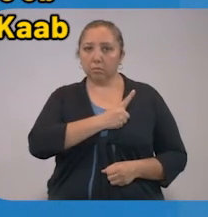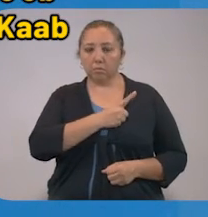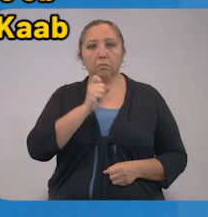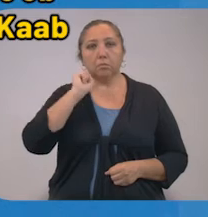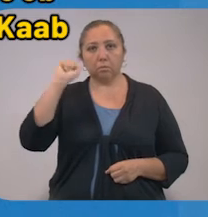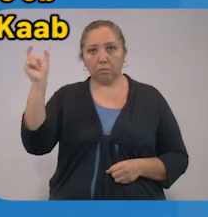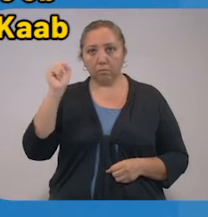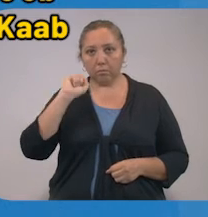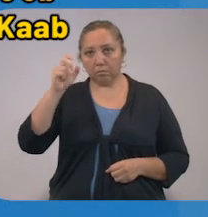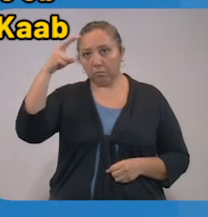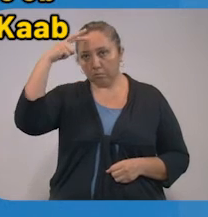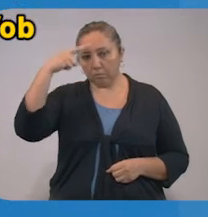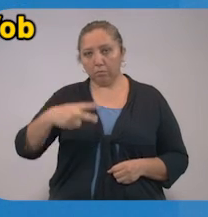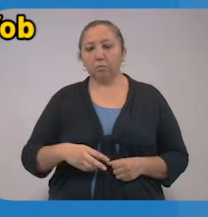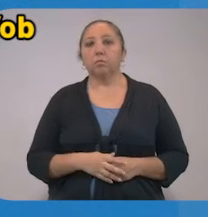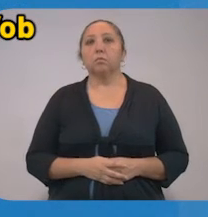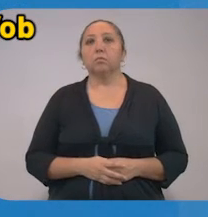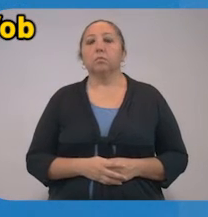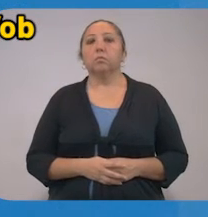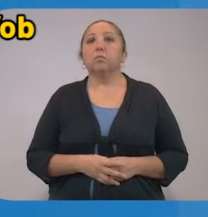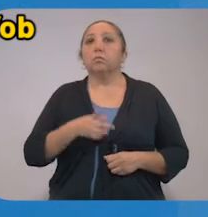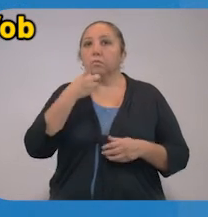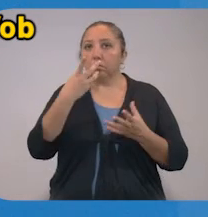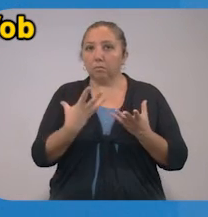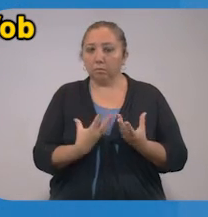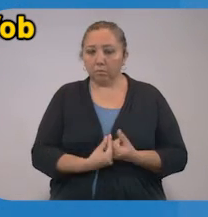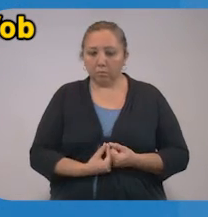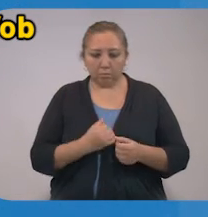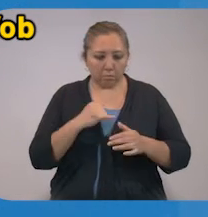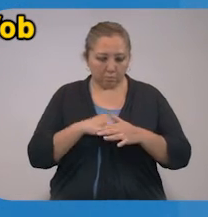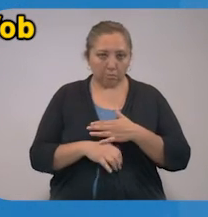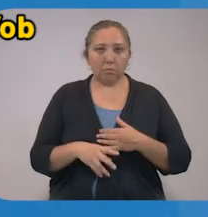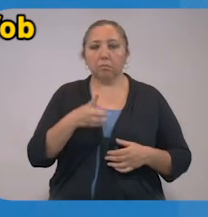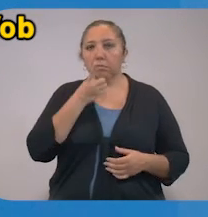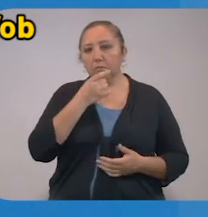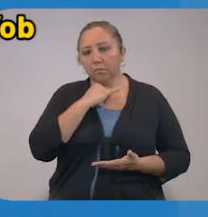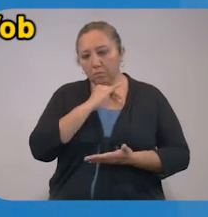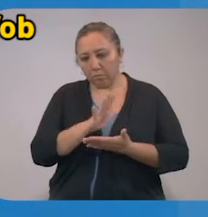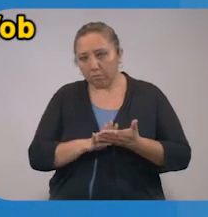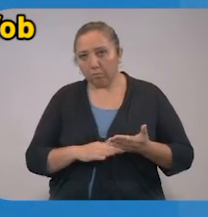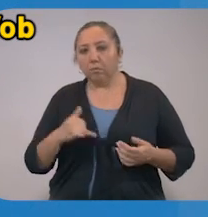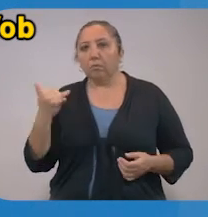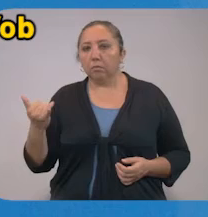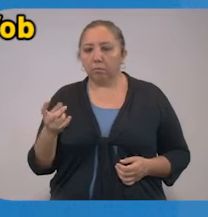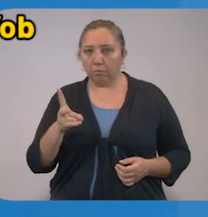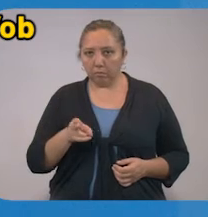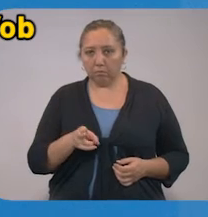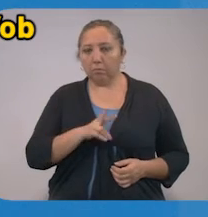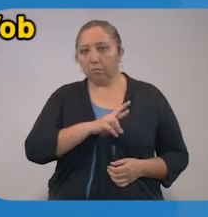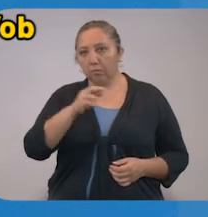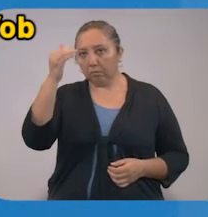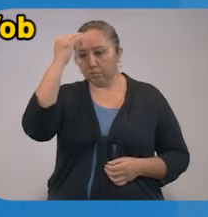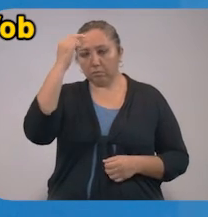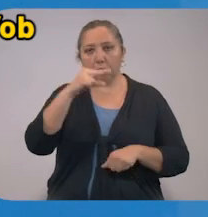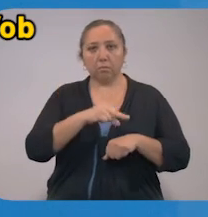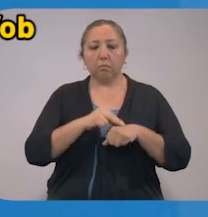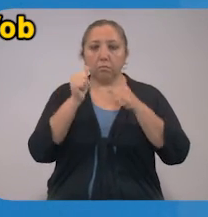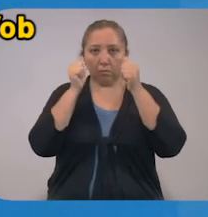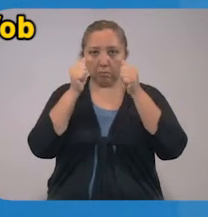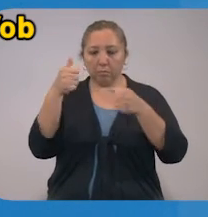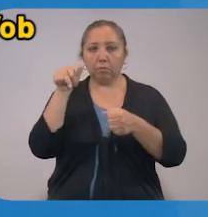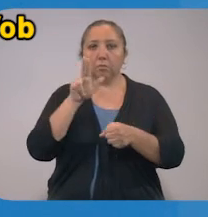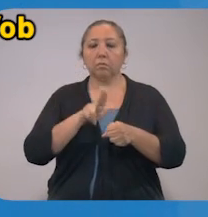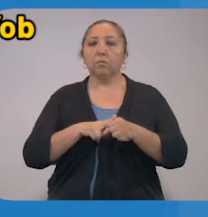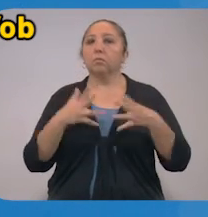las autoridades federales. Manifestamos nuestro profundo pesar y nuestro reconocimiento a nuestros compañeros que los atendieron en el